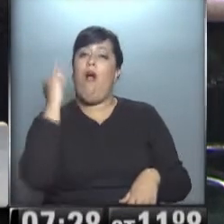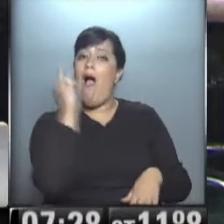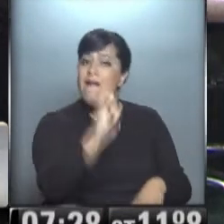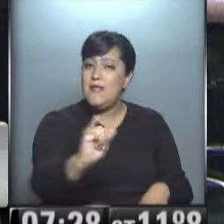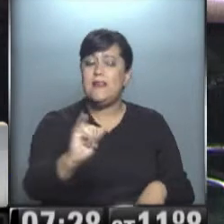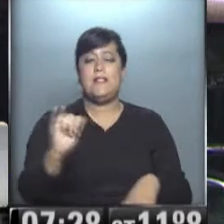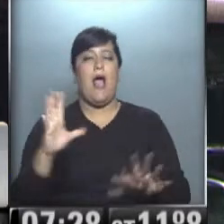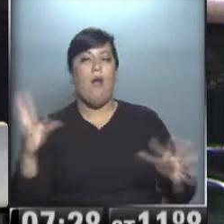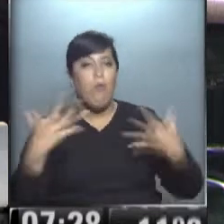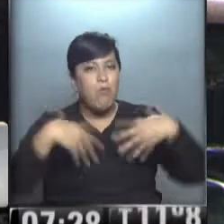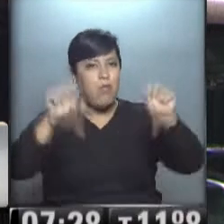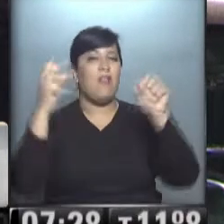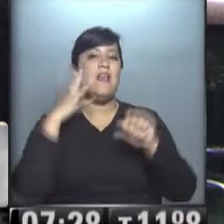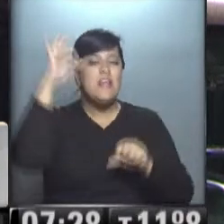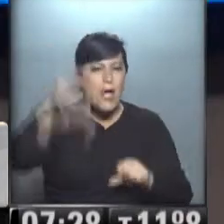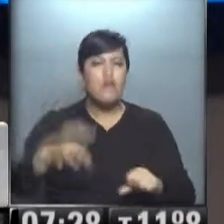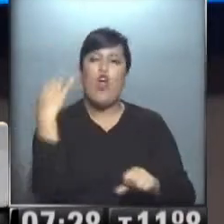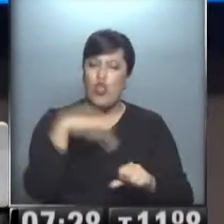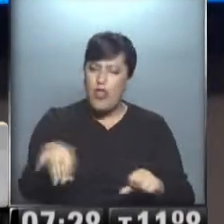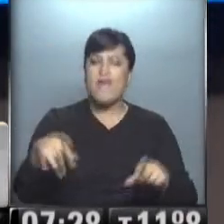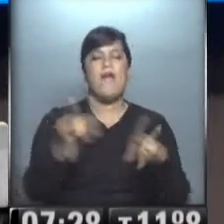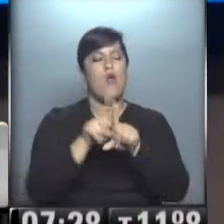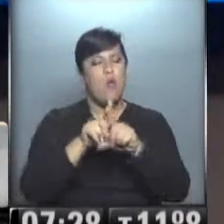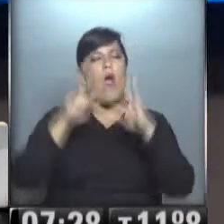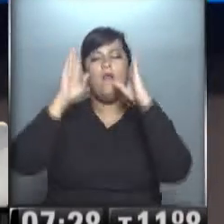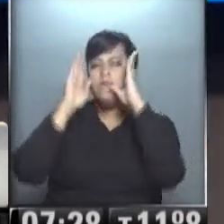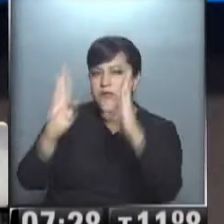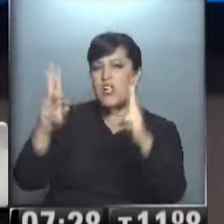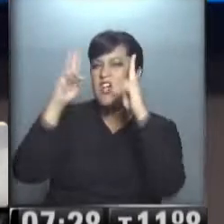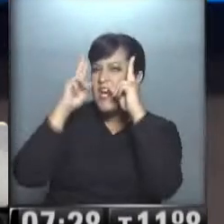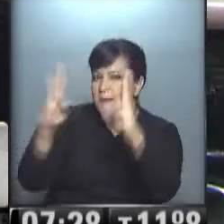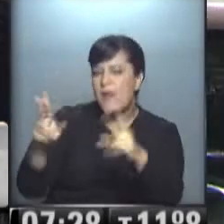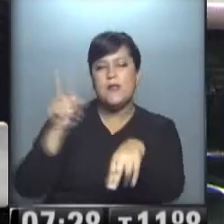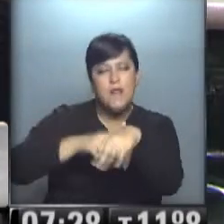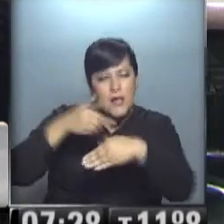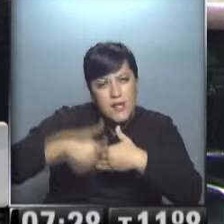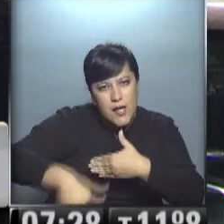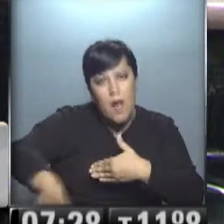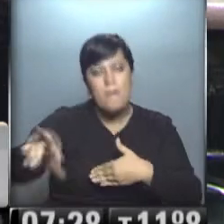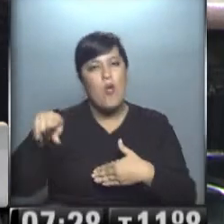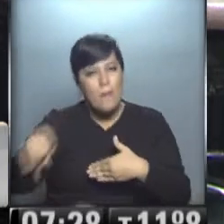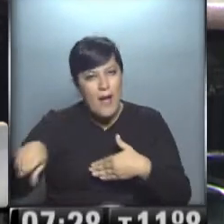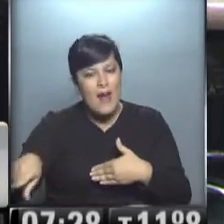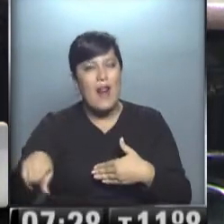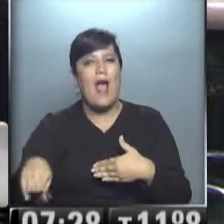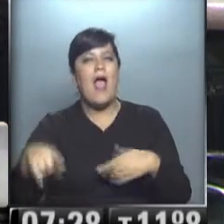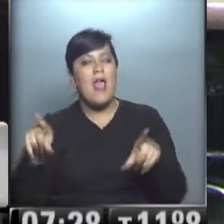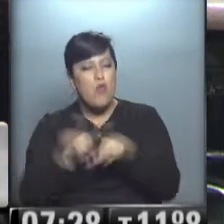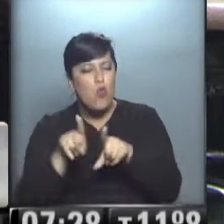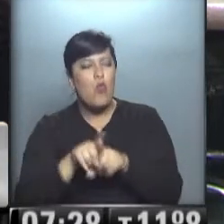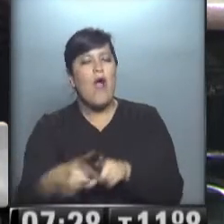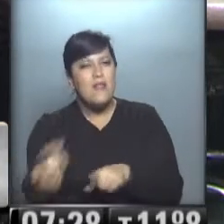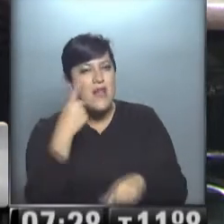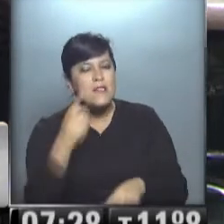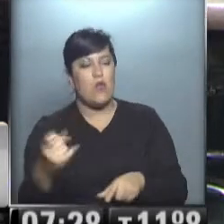hablan de la necesidad de la contención de la necesidad de tiempo justamente el nieto recuperado para adoptar la propia historia no la historia